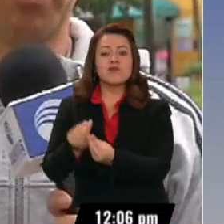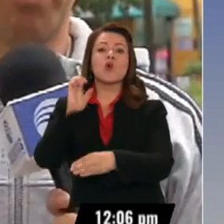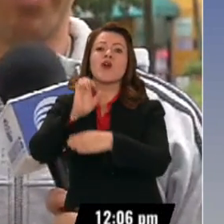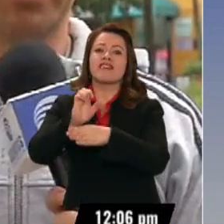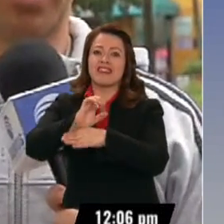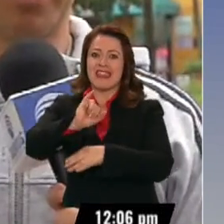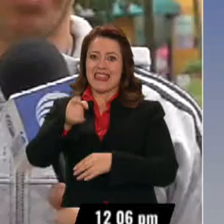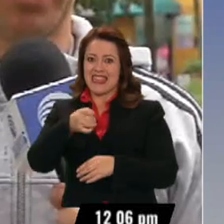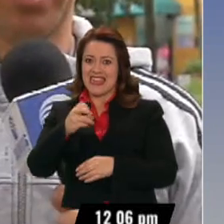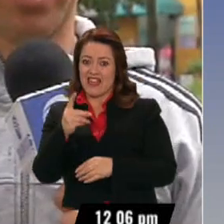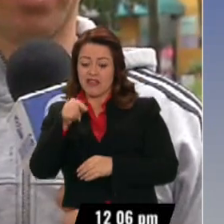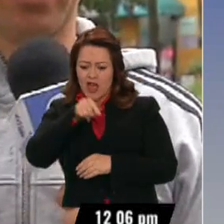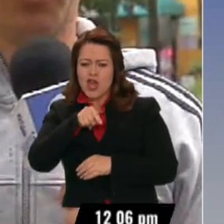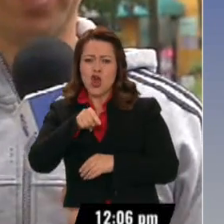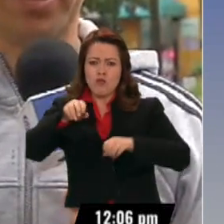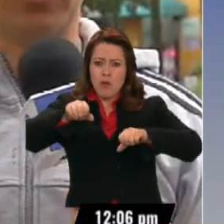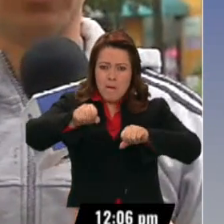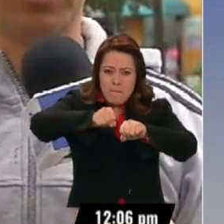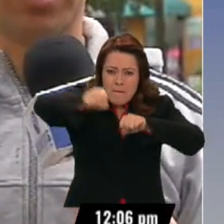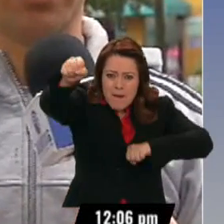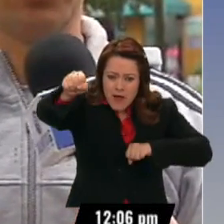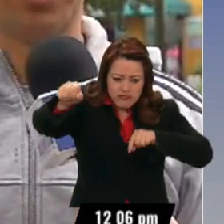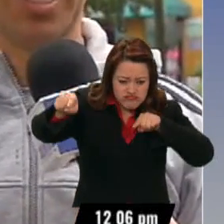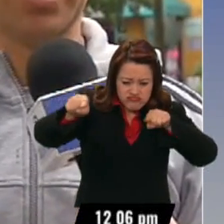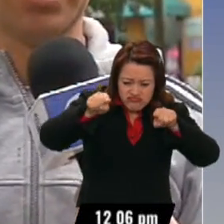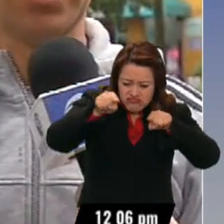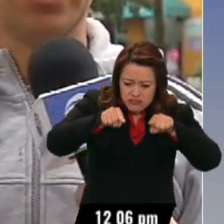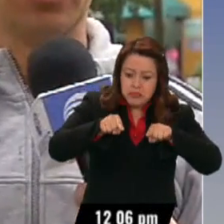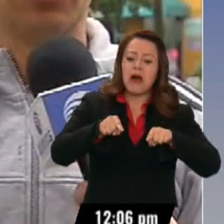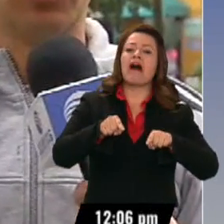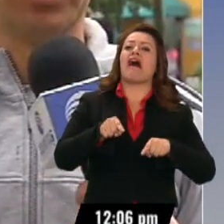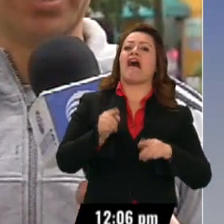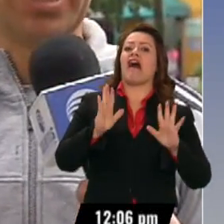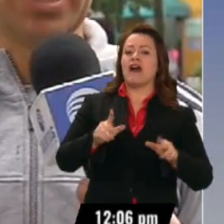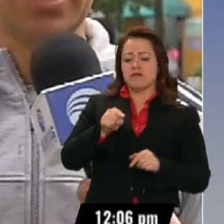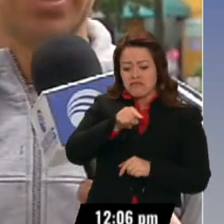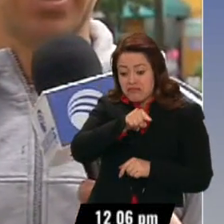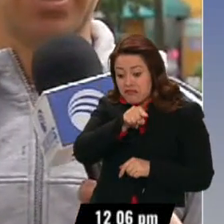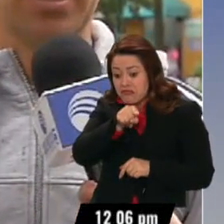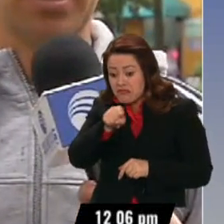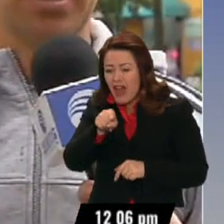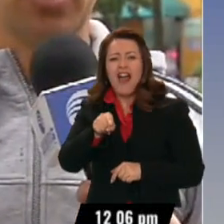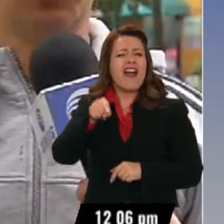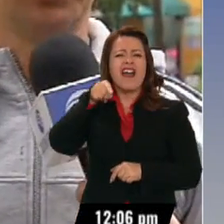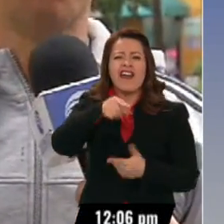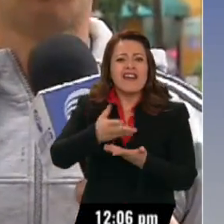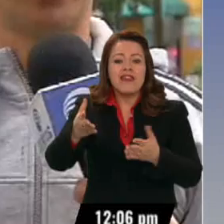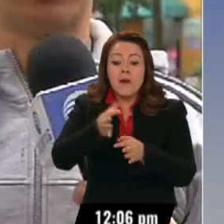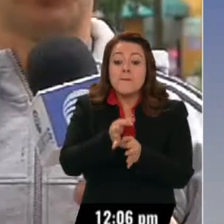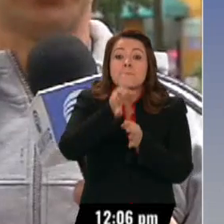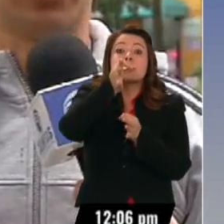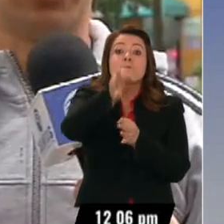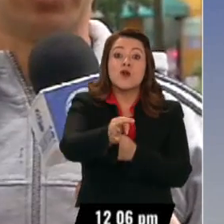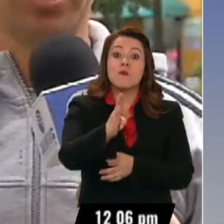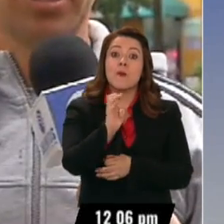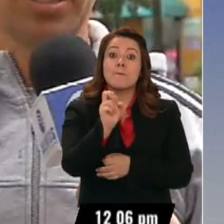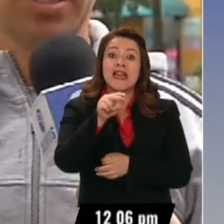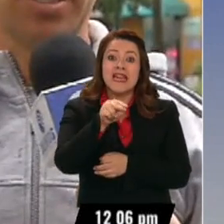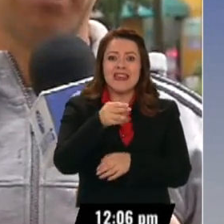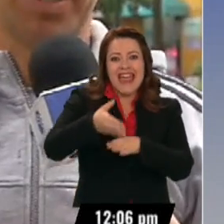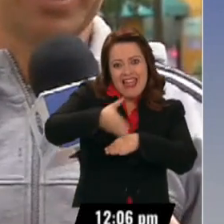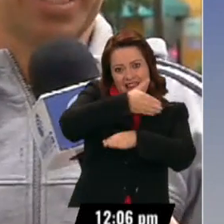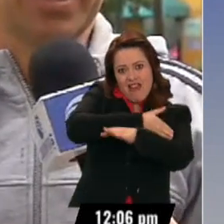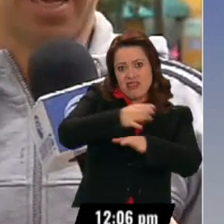la publicación del mapa, de tal manera que el gobierno nacional no tiene ningún tipo de